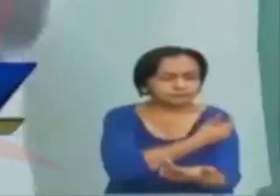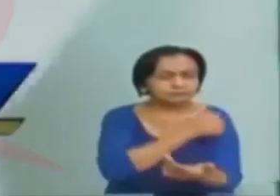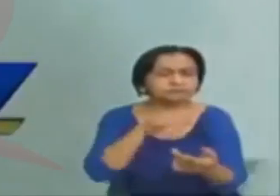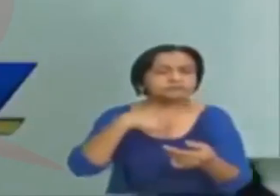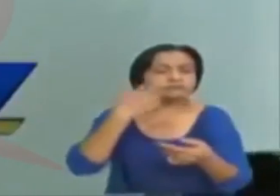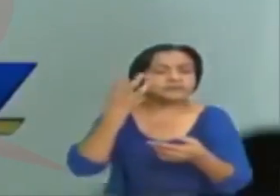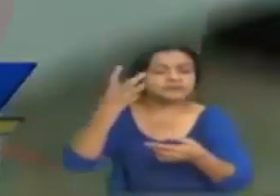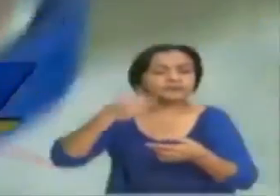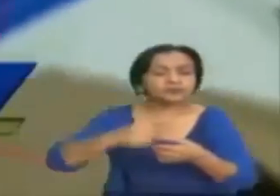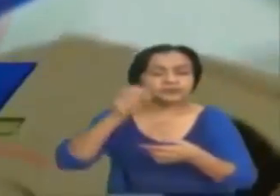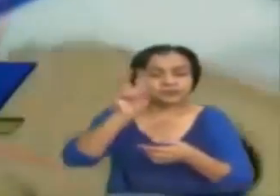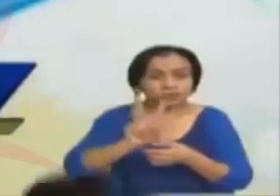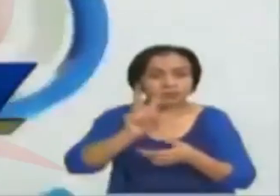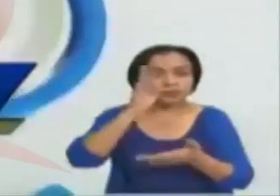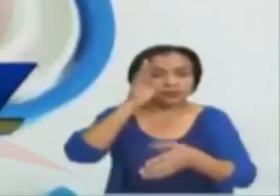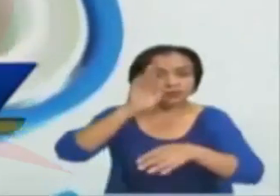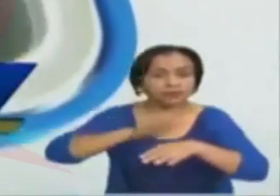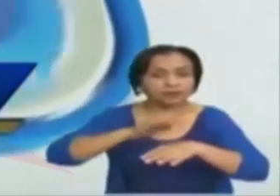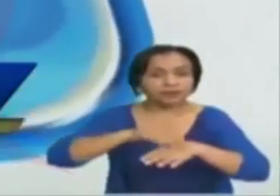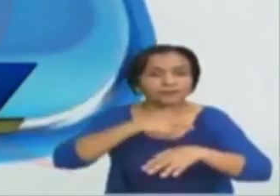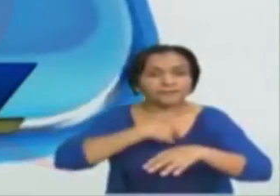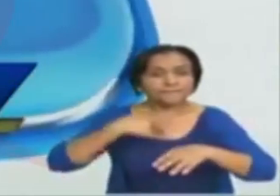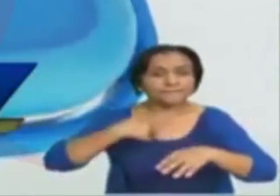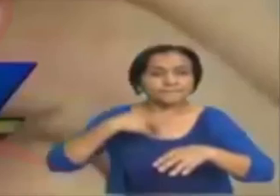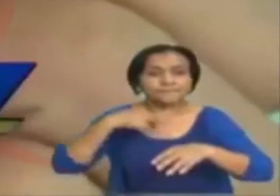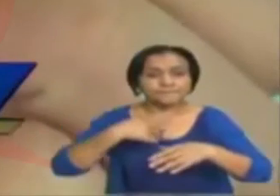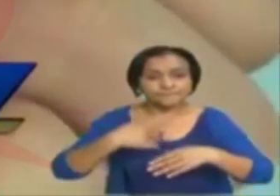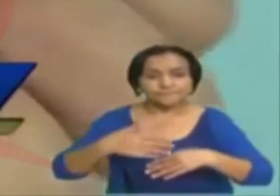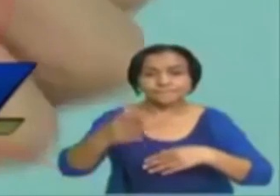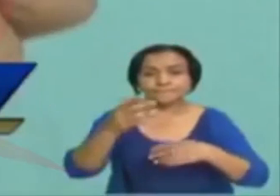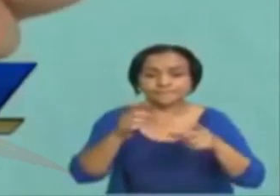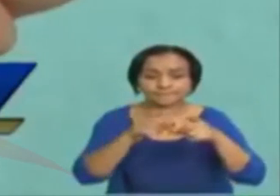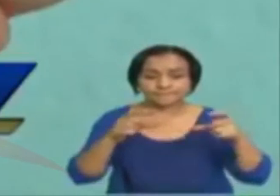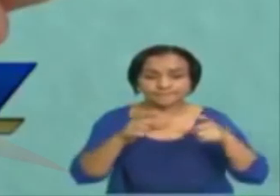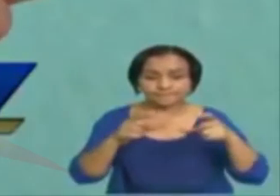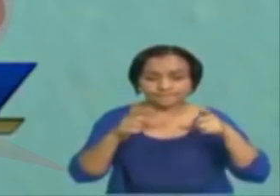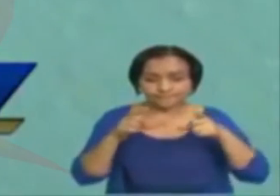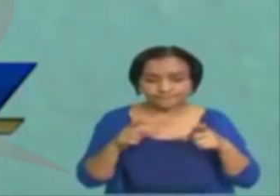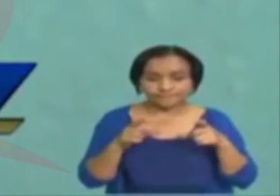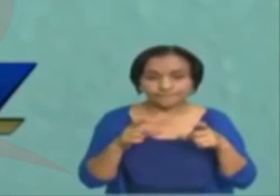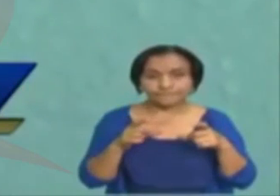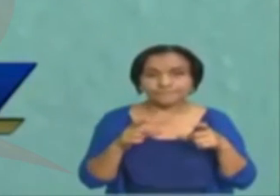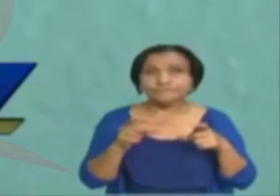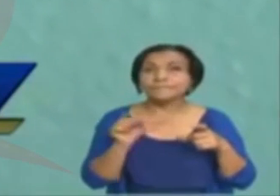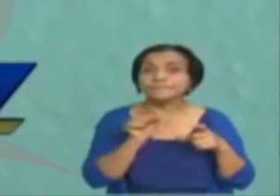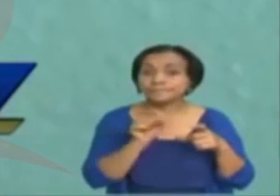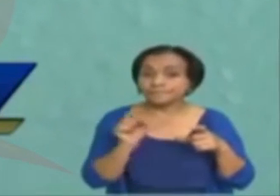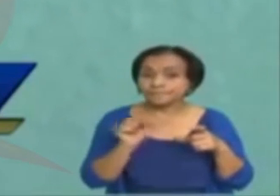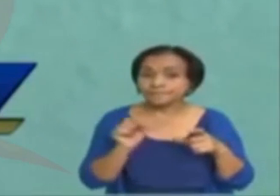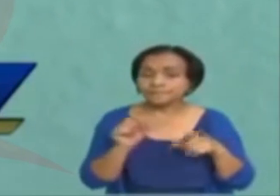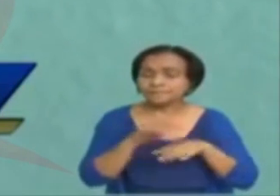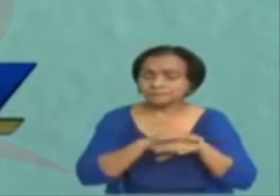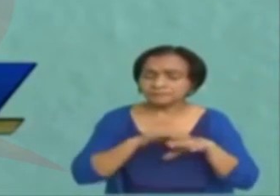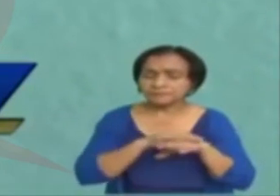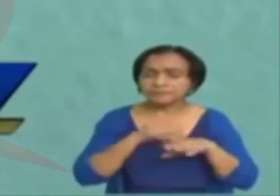dosis, en Murra, a las 7 de la mañana, en el Centro de Salud, en el Jícaro, a las 7, en el Centro de Salud,